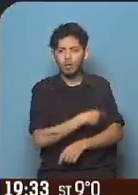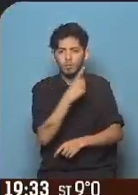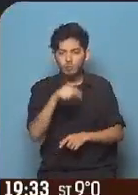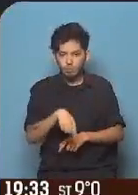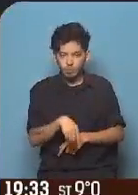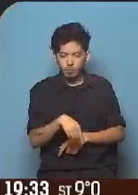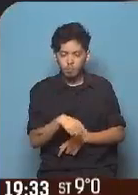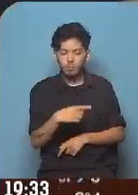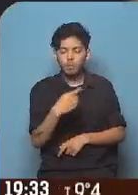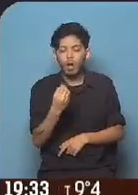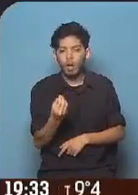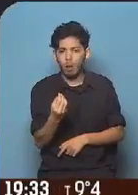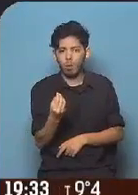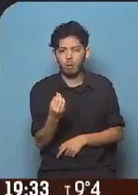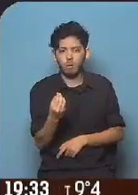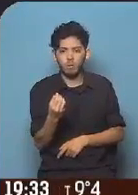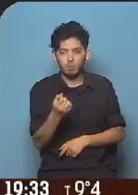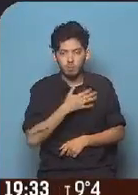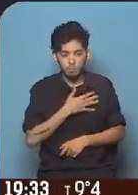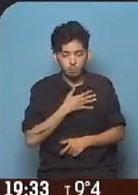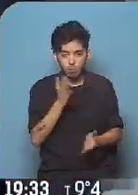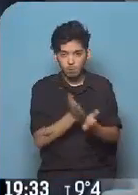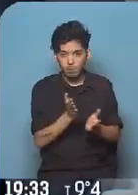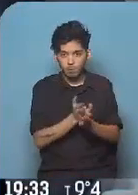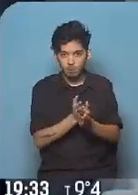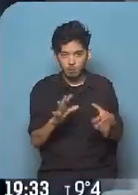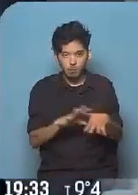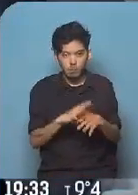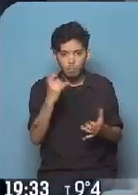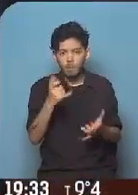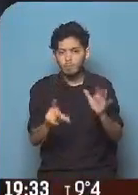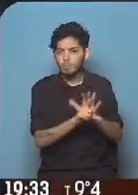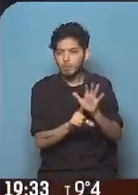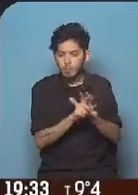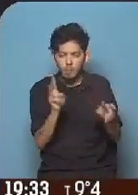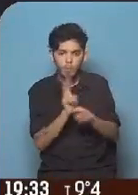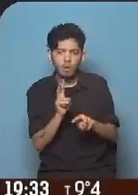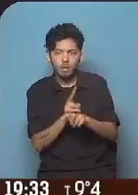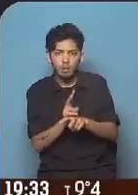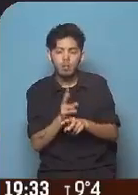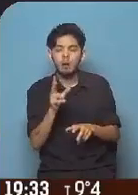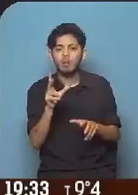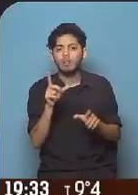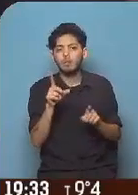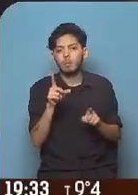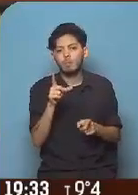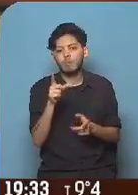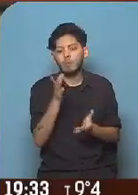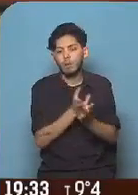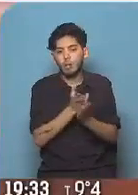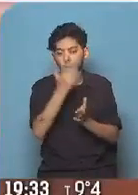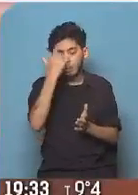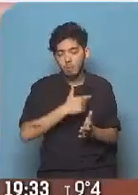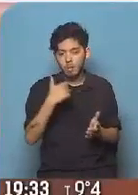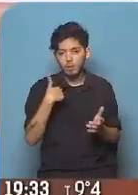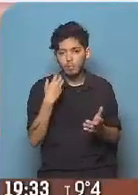acostumbrarnos a hacer valer nuestros derechos. Por supuesto. Hay leyes que protegen los derechos de los consumidores y no